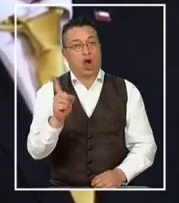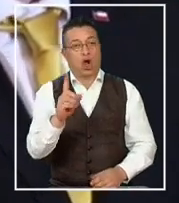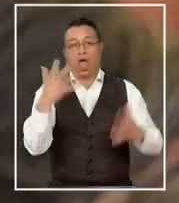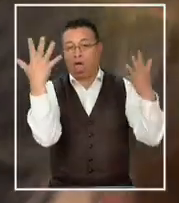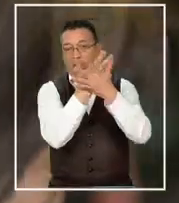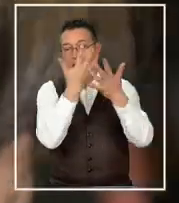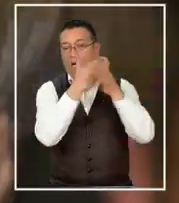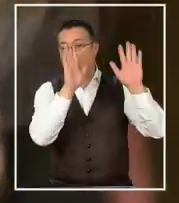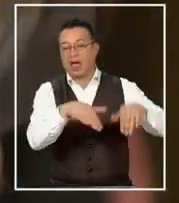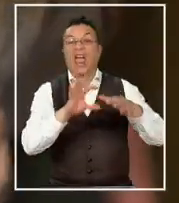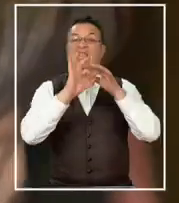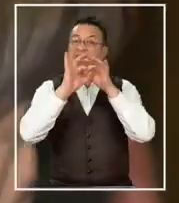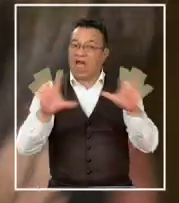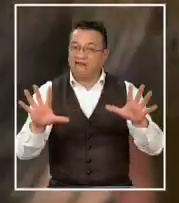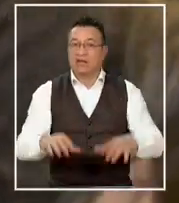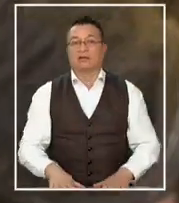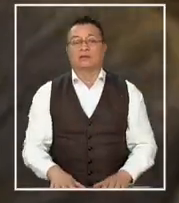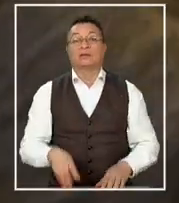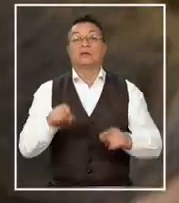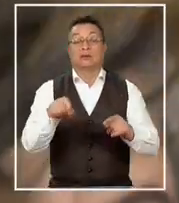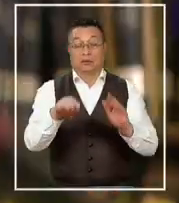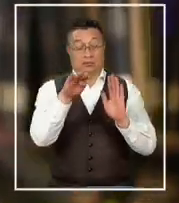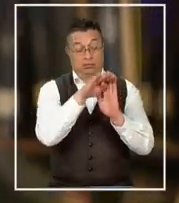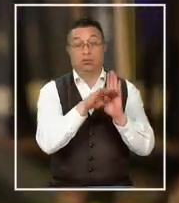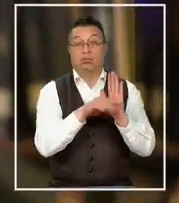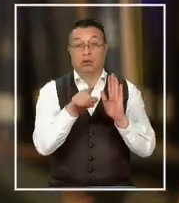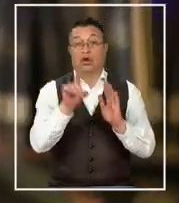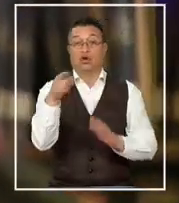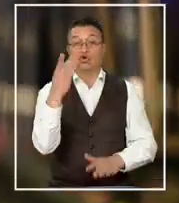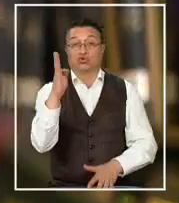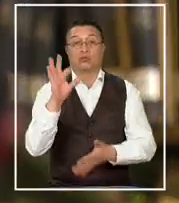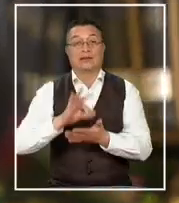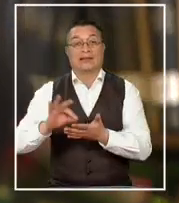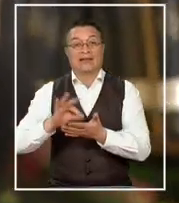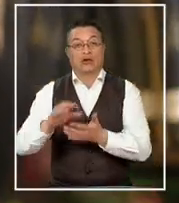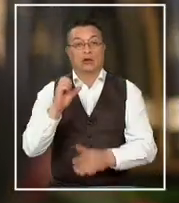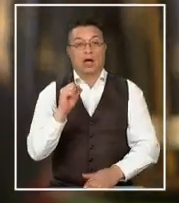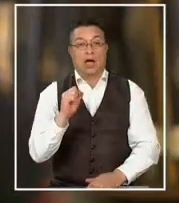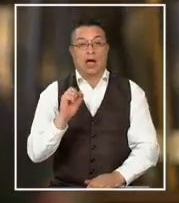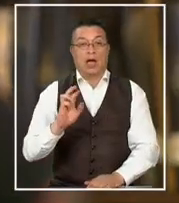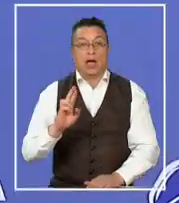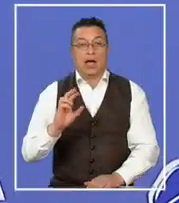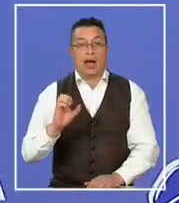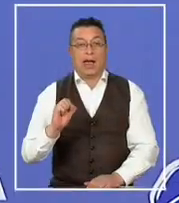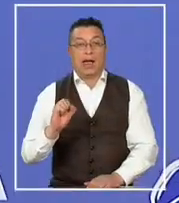negligencia grave. Un caso que suma antecedentes, por ello ahora el subsecretario Araos deberá este